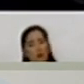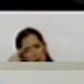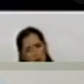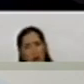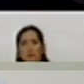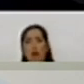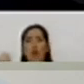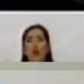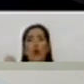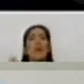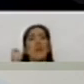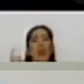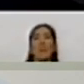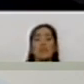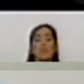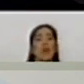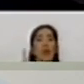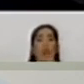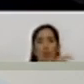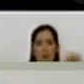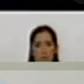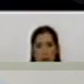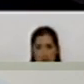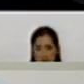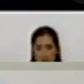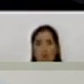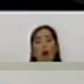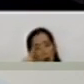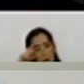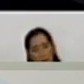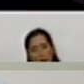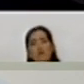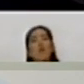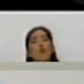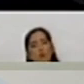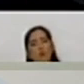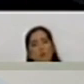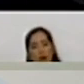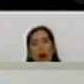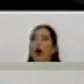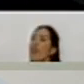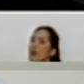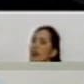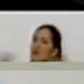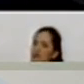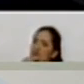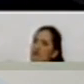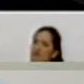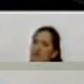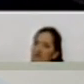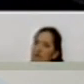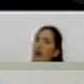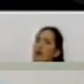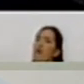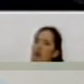los países. En segundo lugar, las reestructuraciones tienen que responder a la buena fe, tienen que negociarse de manera constructiva. Después